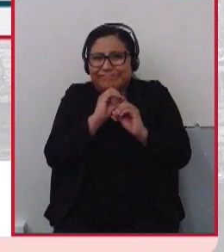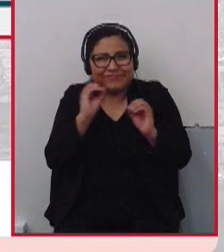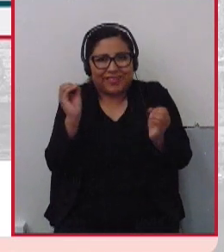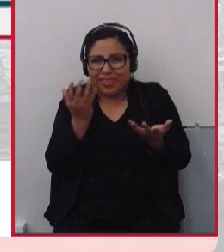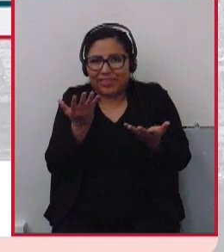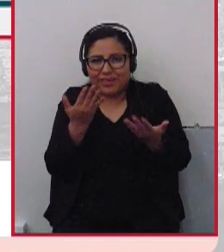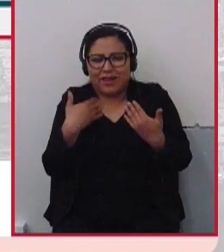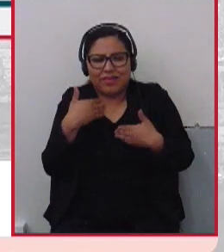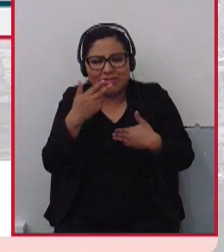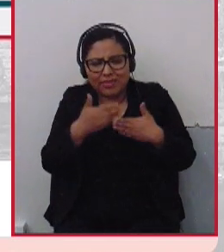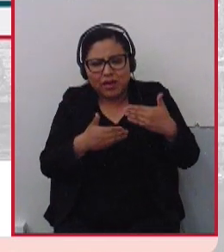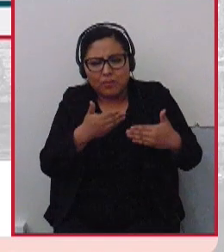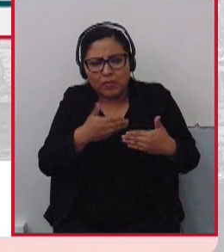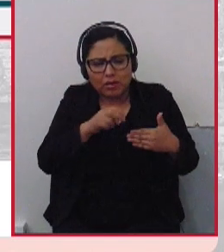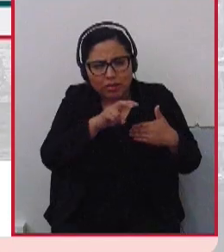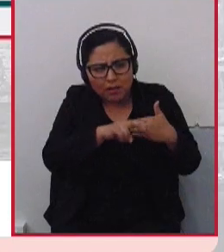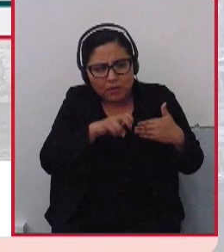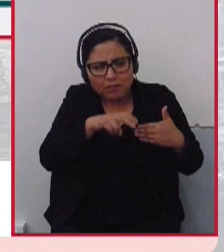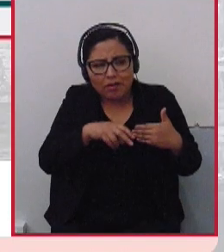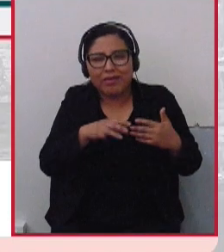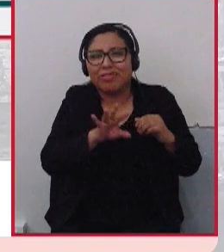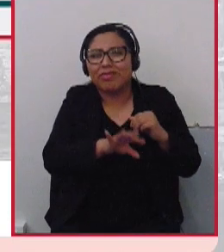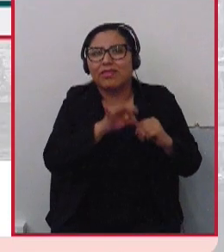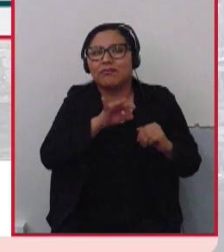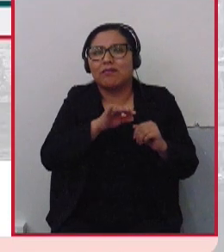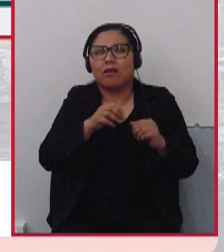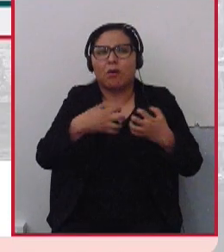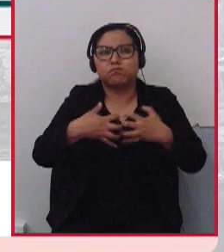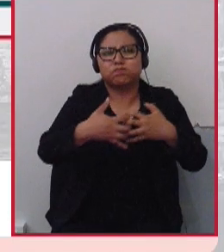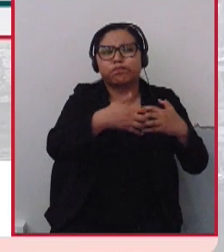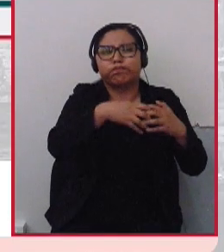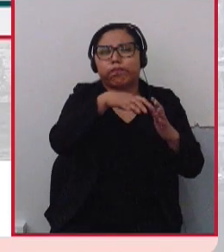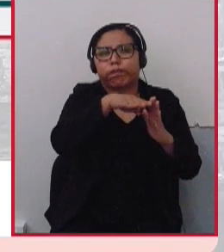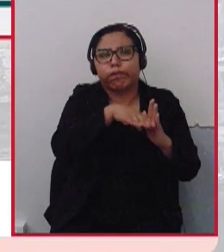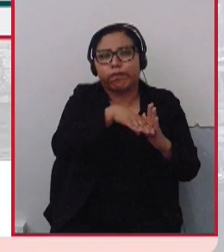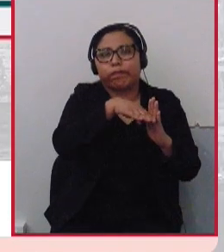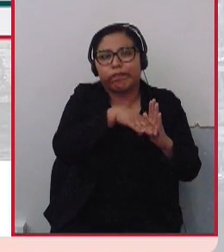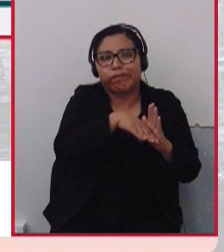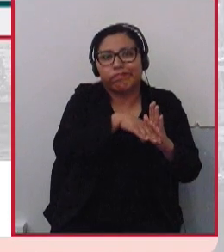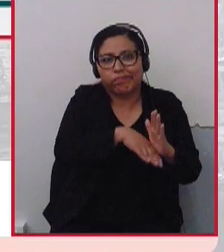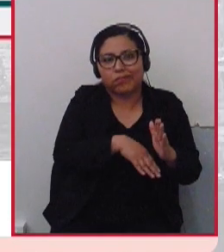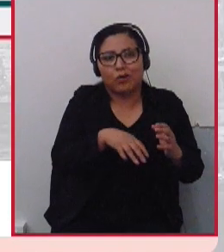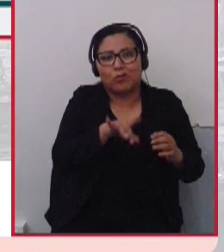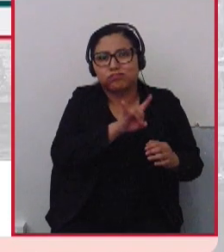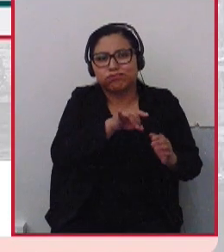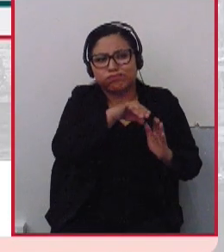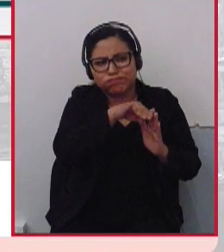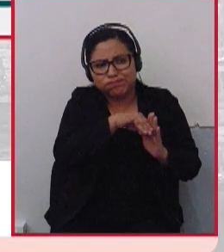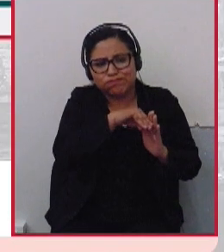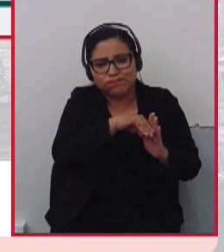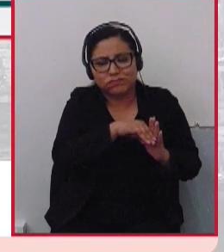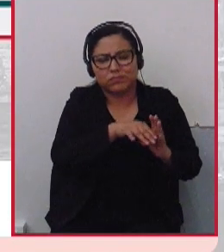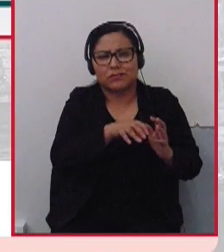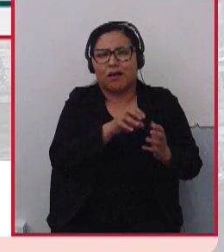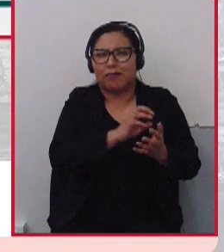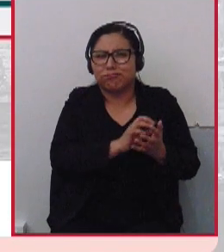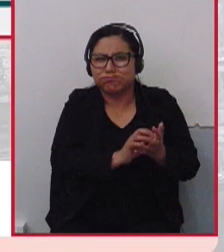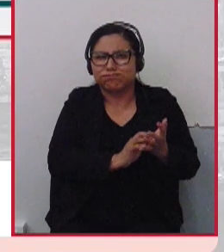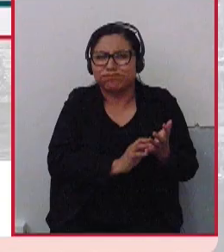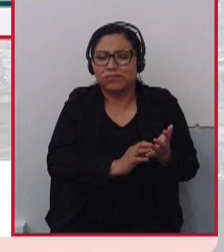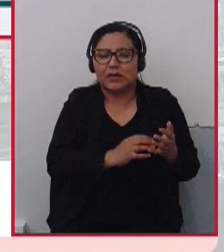usado temas de benchmarking, era la tasa de desgaste de los equipos. a qué tipo de abrasión nos